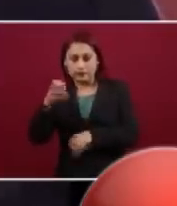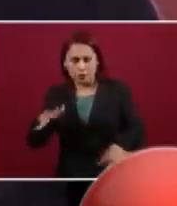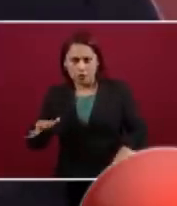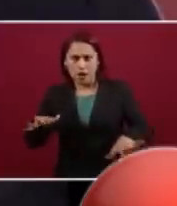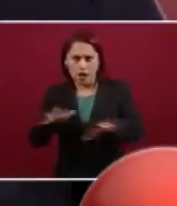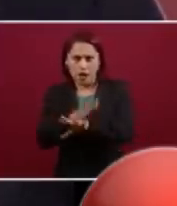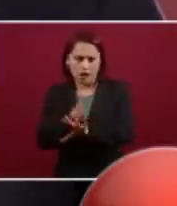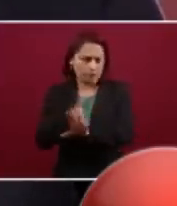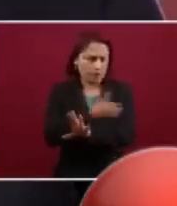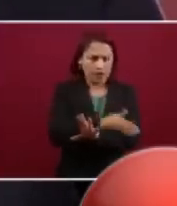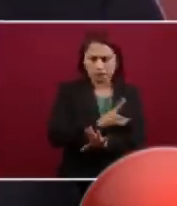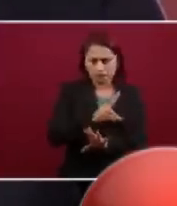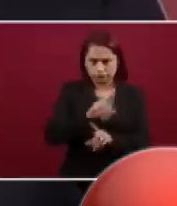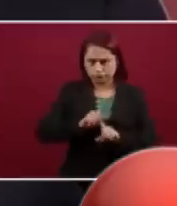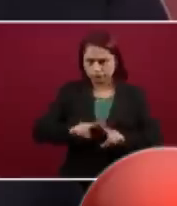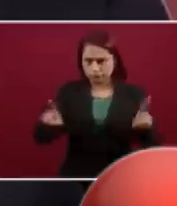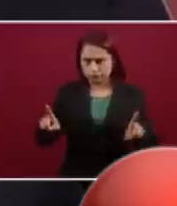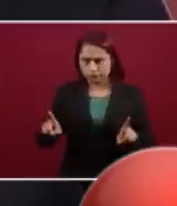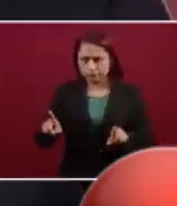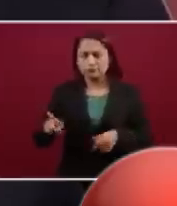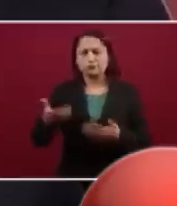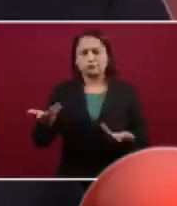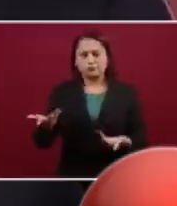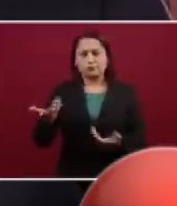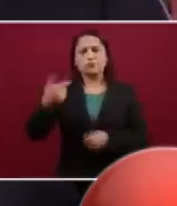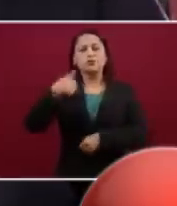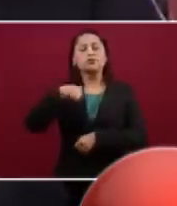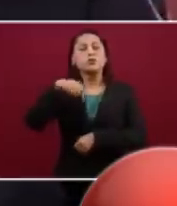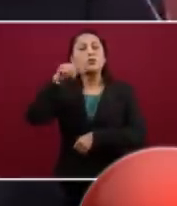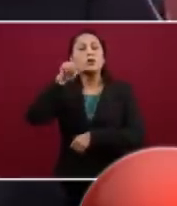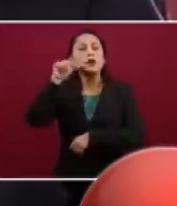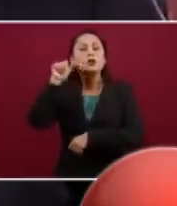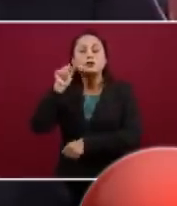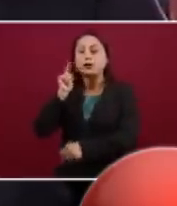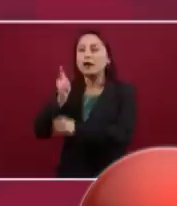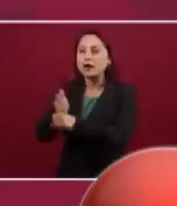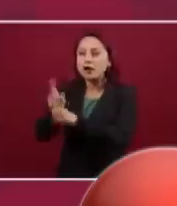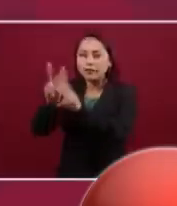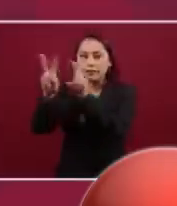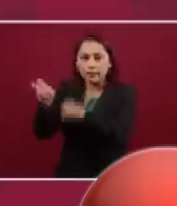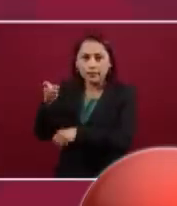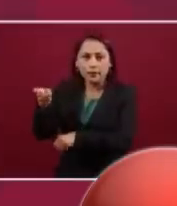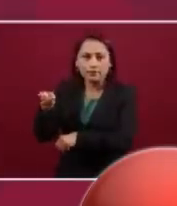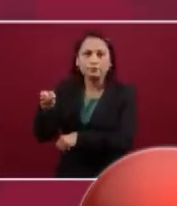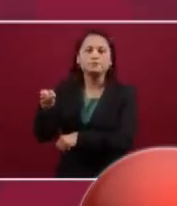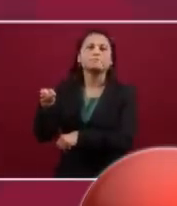Entonces yo me enteré ayer de este tema